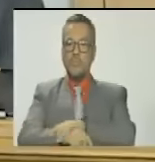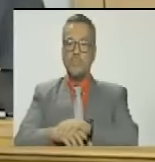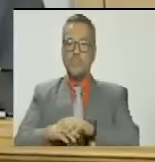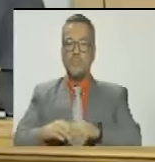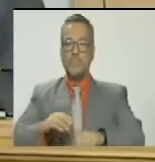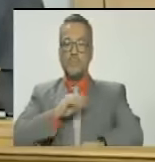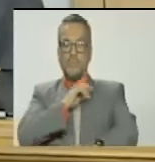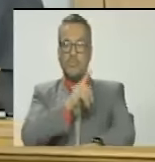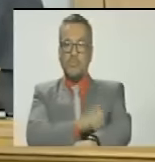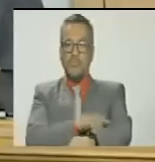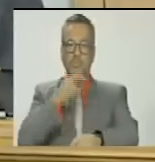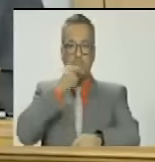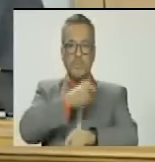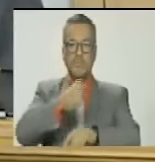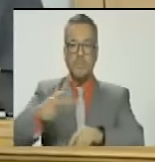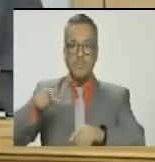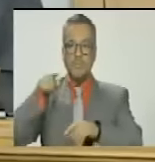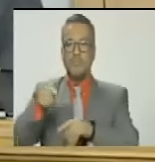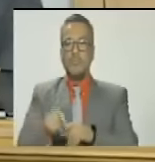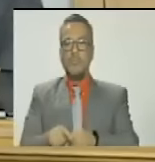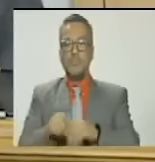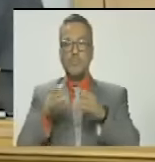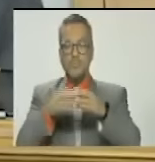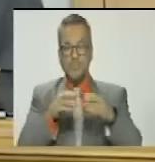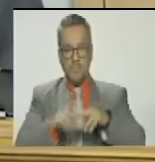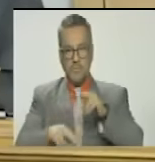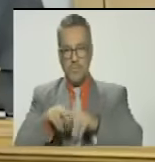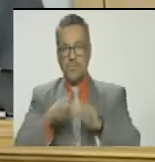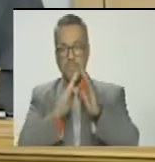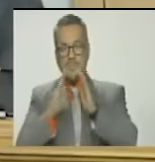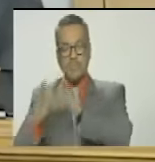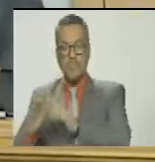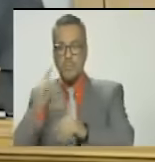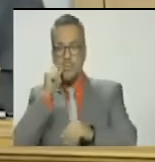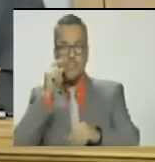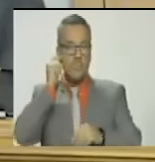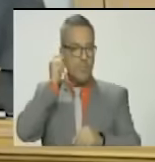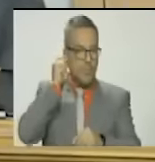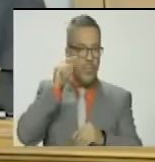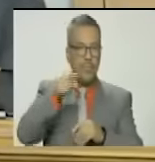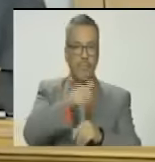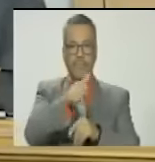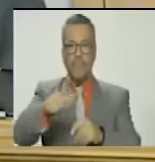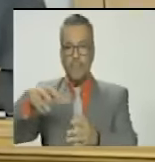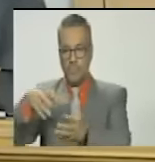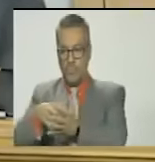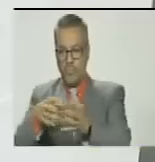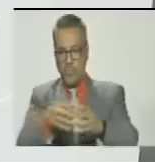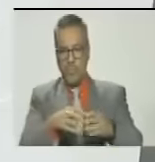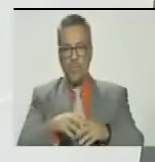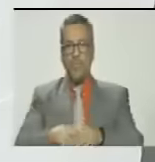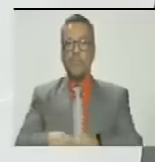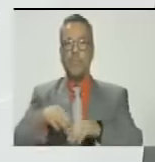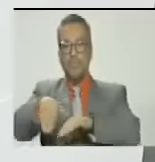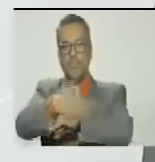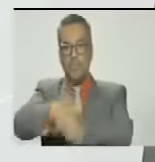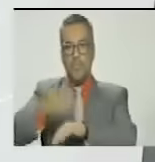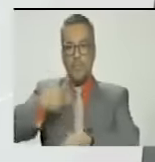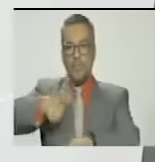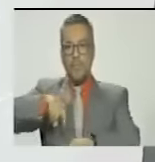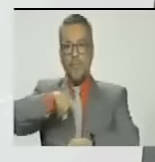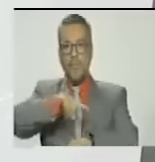el fortalecimiento del poder popular, la organización de nuestro pueblo, hombres, mujeres, en cada comunidad y calle de